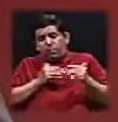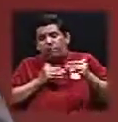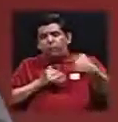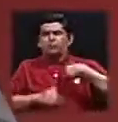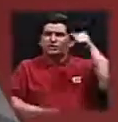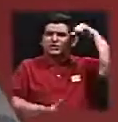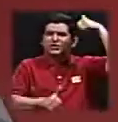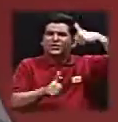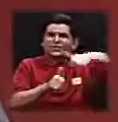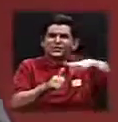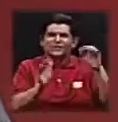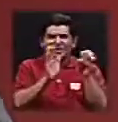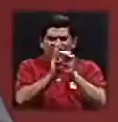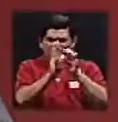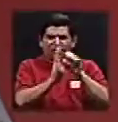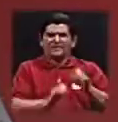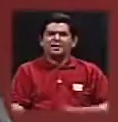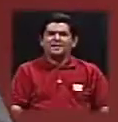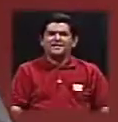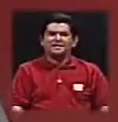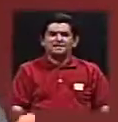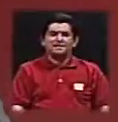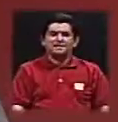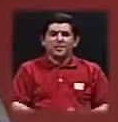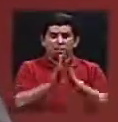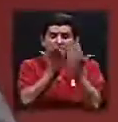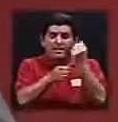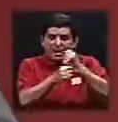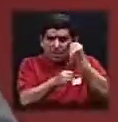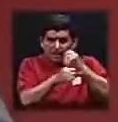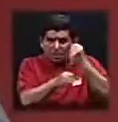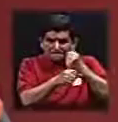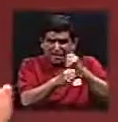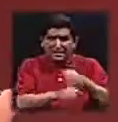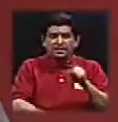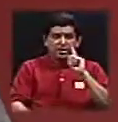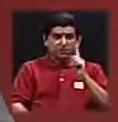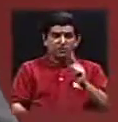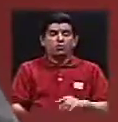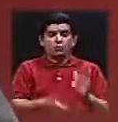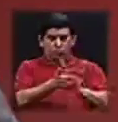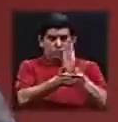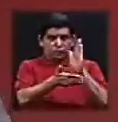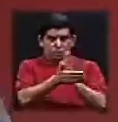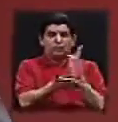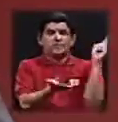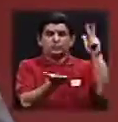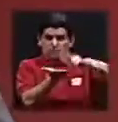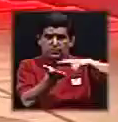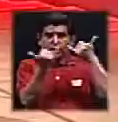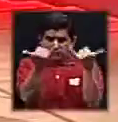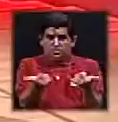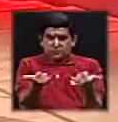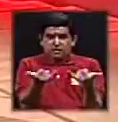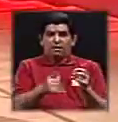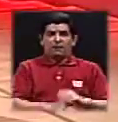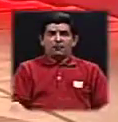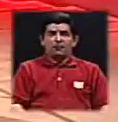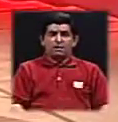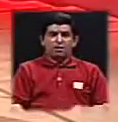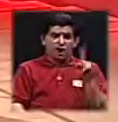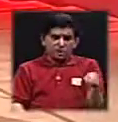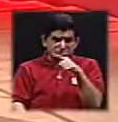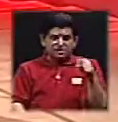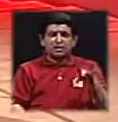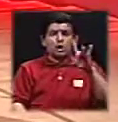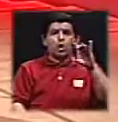Recuerdo yo que, por ejemplo, el manual operativo, uno de los documentos en los cuales se ha aprobado, hemos